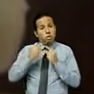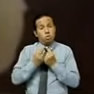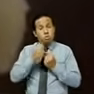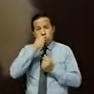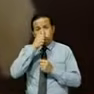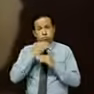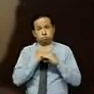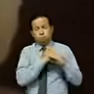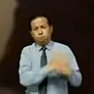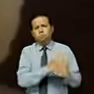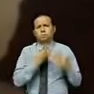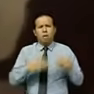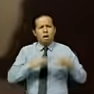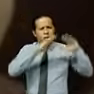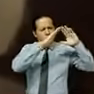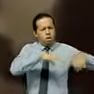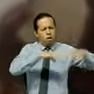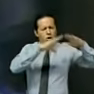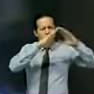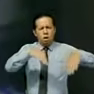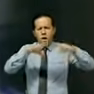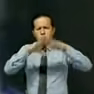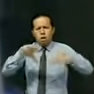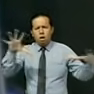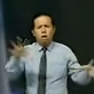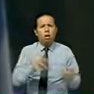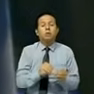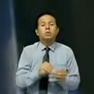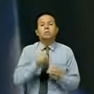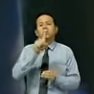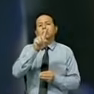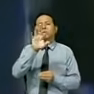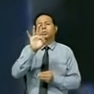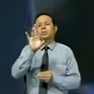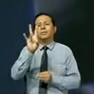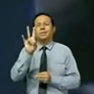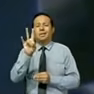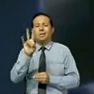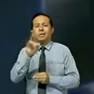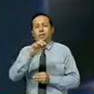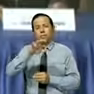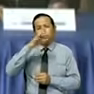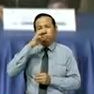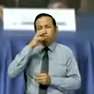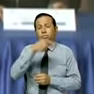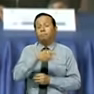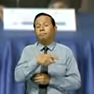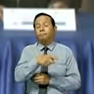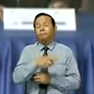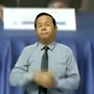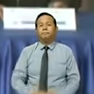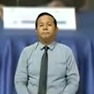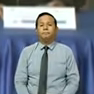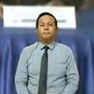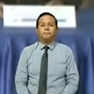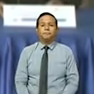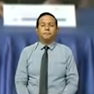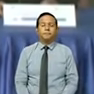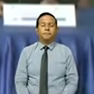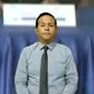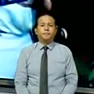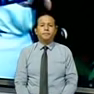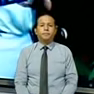3 operativos el decomiso de 197 kilos de droga destinada para consumo interno. En Quito informó Iván